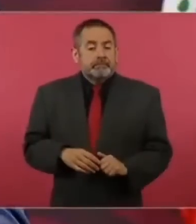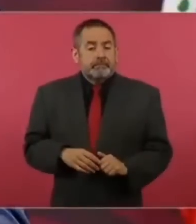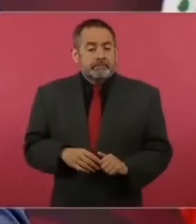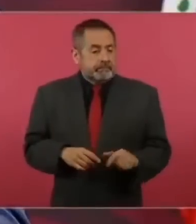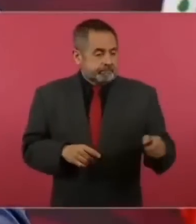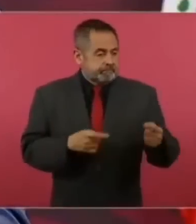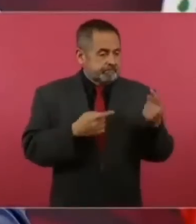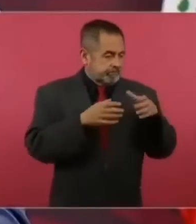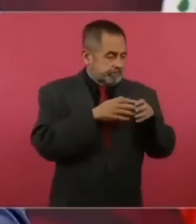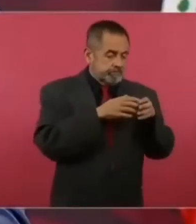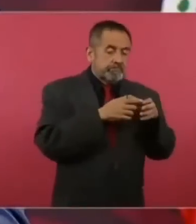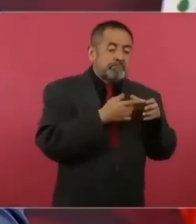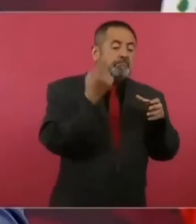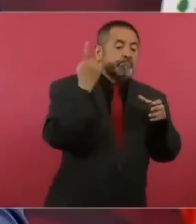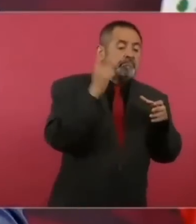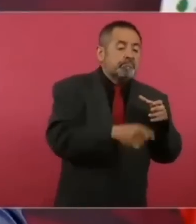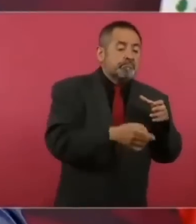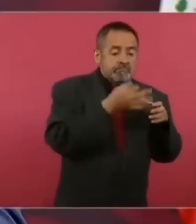consigna